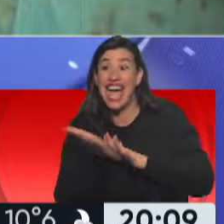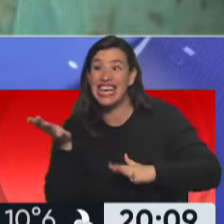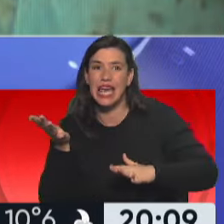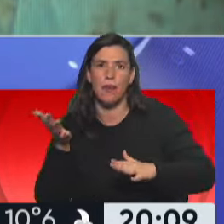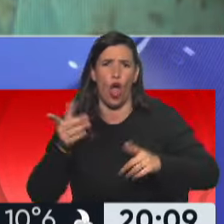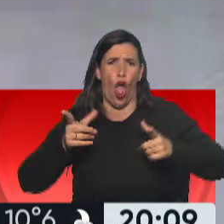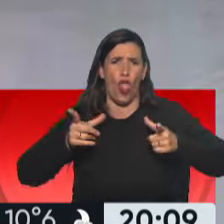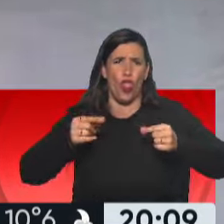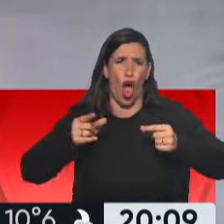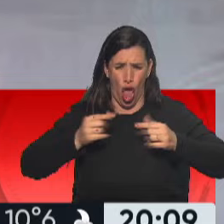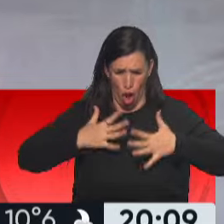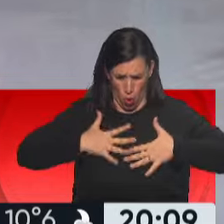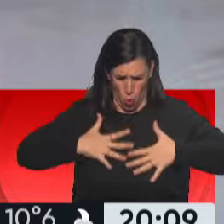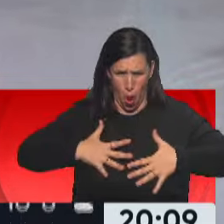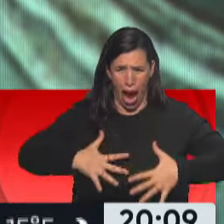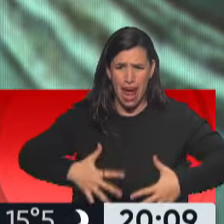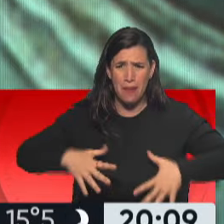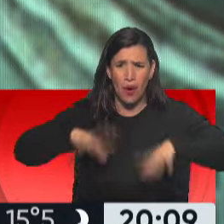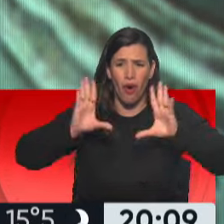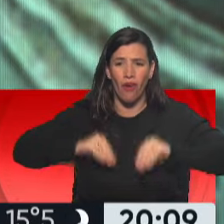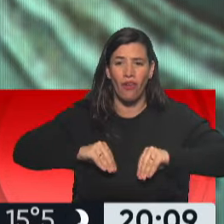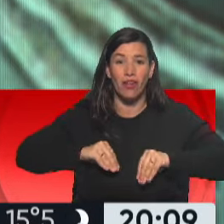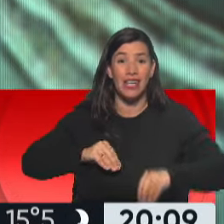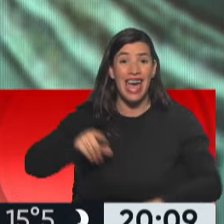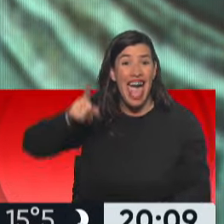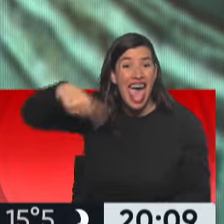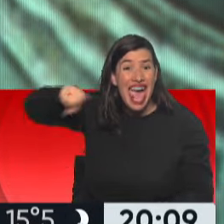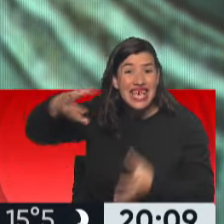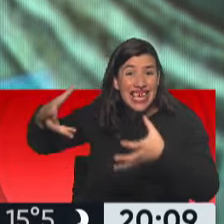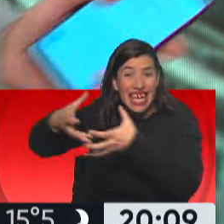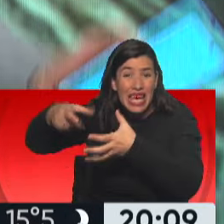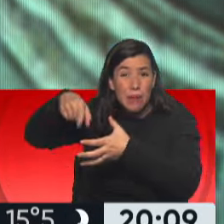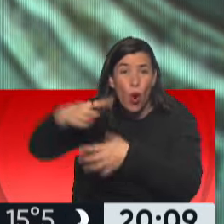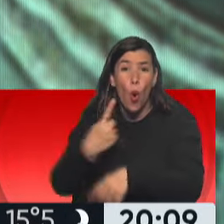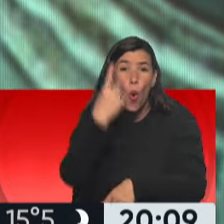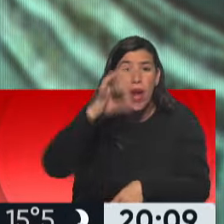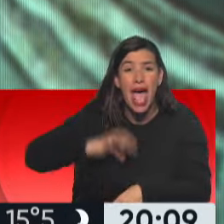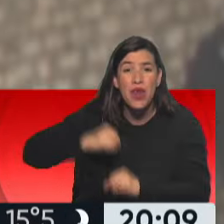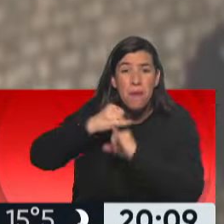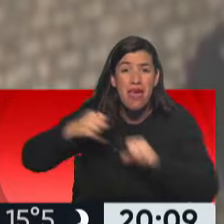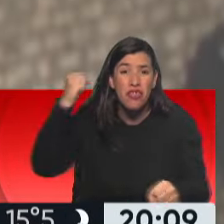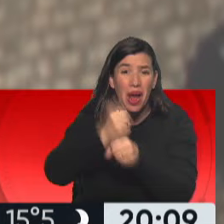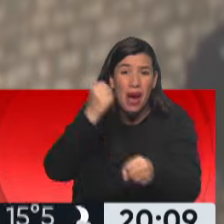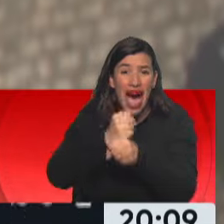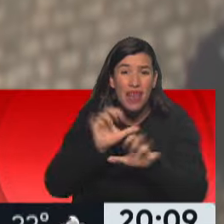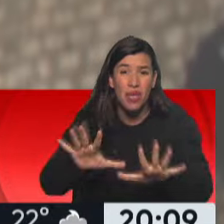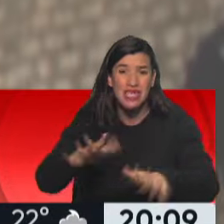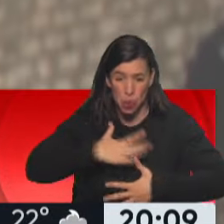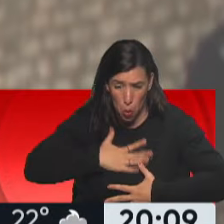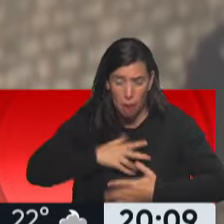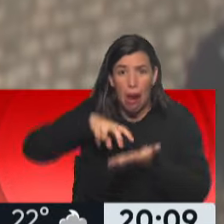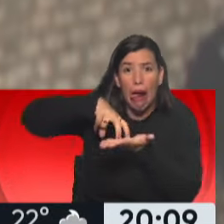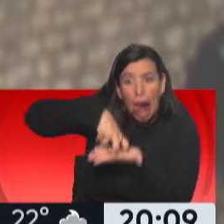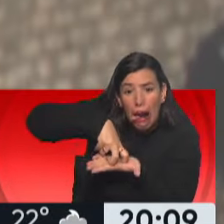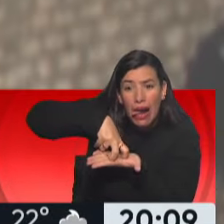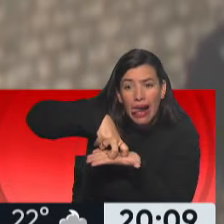nos dolía claro, todo. Claro. Esta gente estuvo un año y medio trabajando ahí abajo. Un año y medio, exactamente. Aparte con toda una planificación,